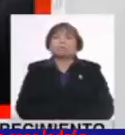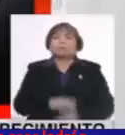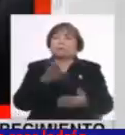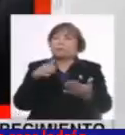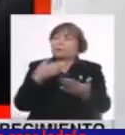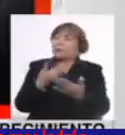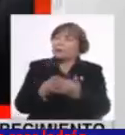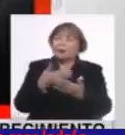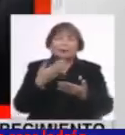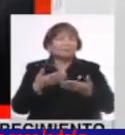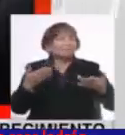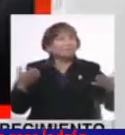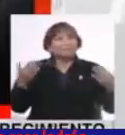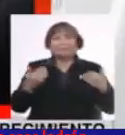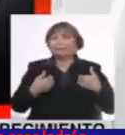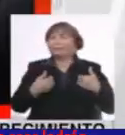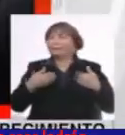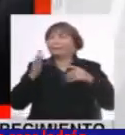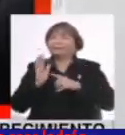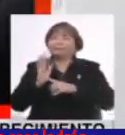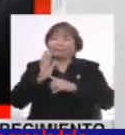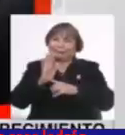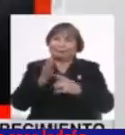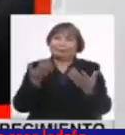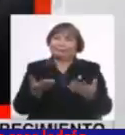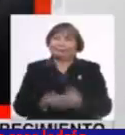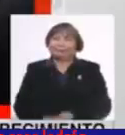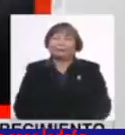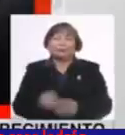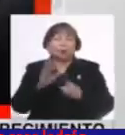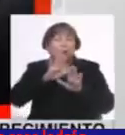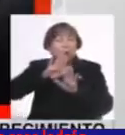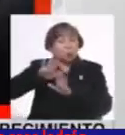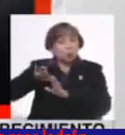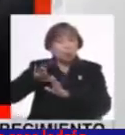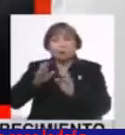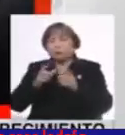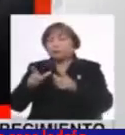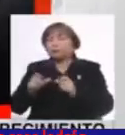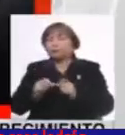todas las cosas que vienen presentándose? Por otra parte,